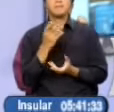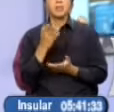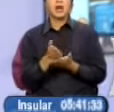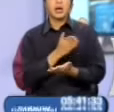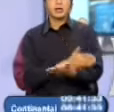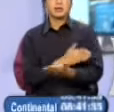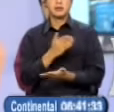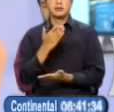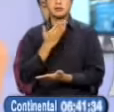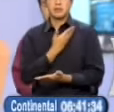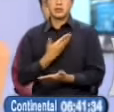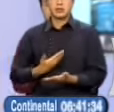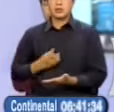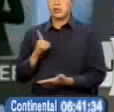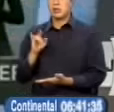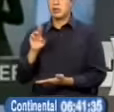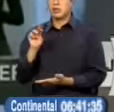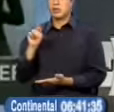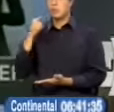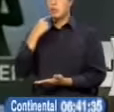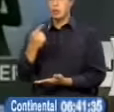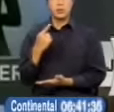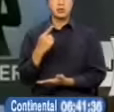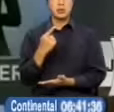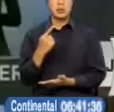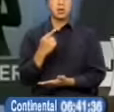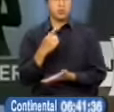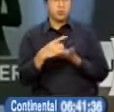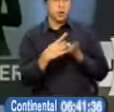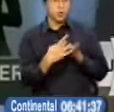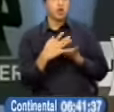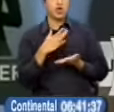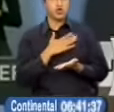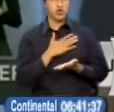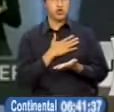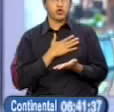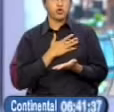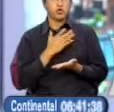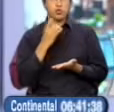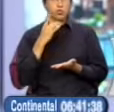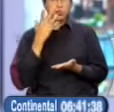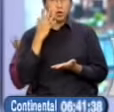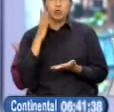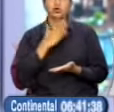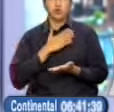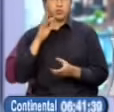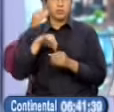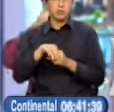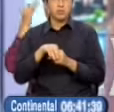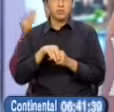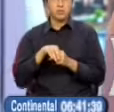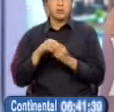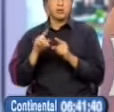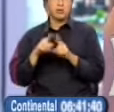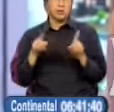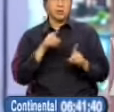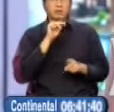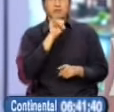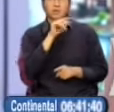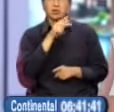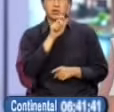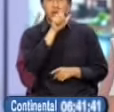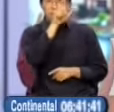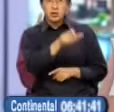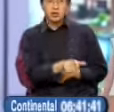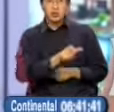adelantar elecciones para salvar la democracia lo cual es improbable que ocurra como iniciativa de temer no tiene la legitimidad no tiene el respaldo popular no no se